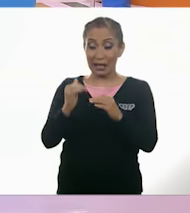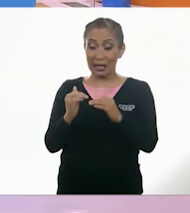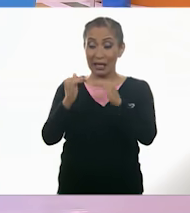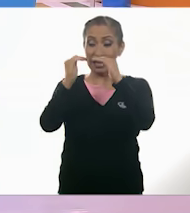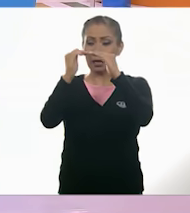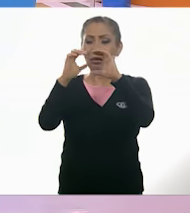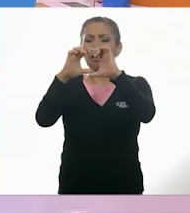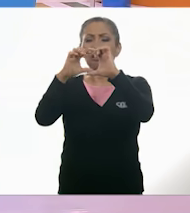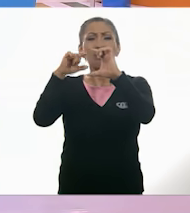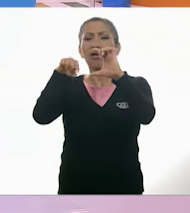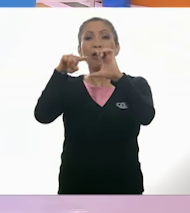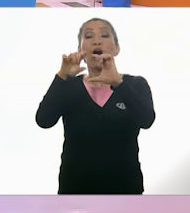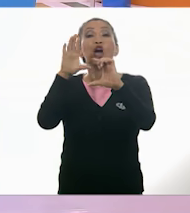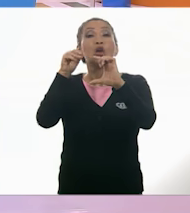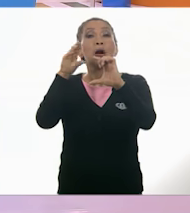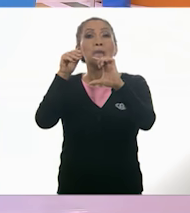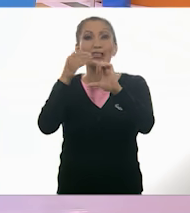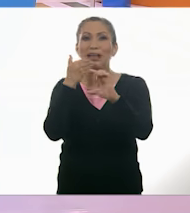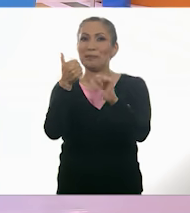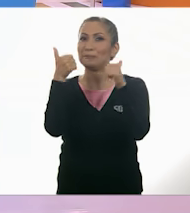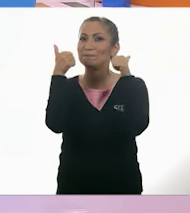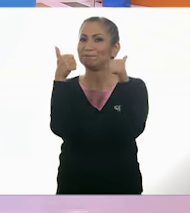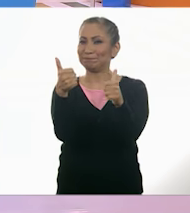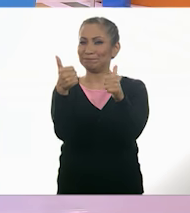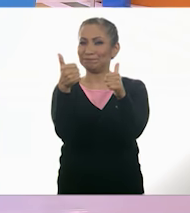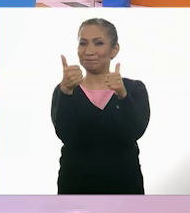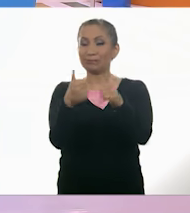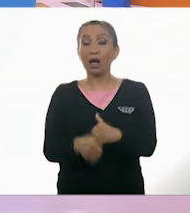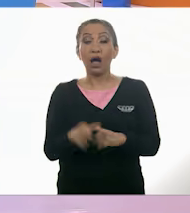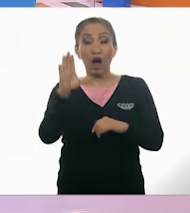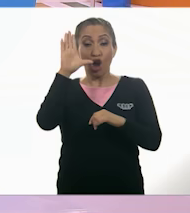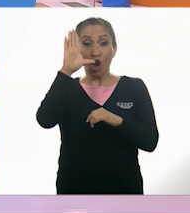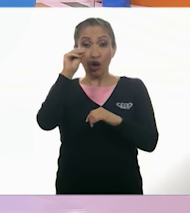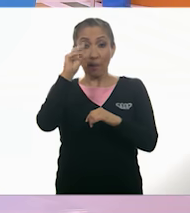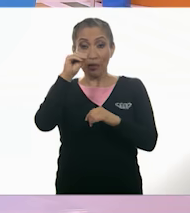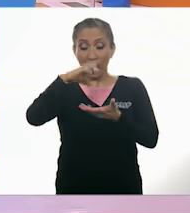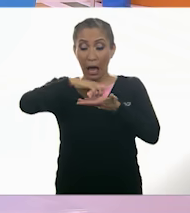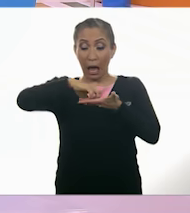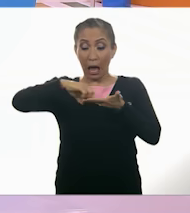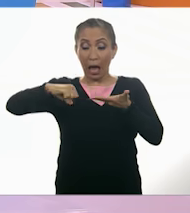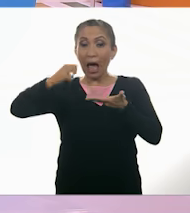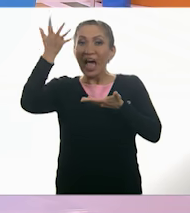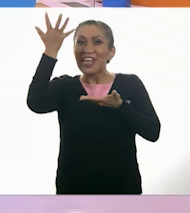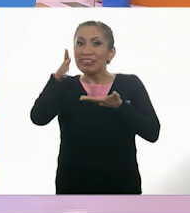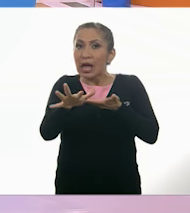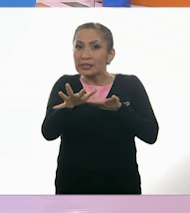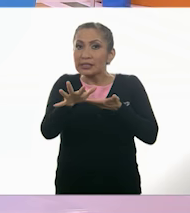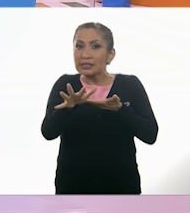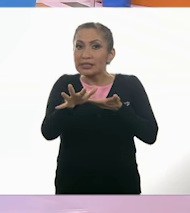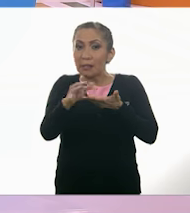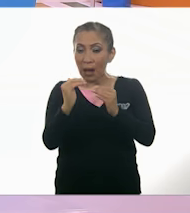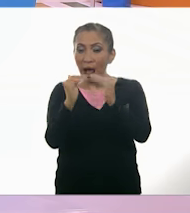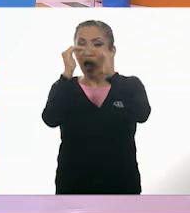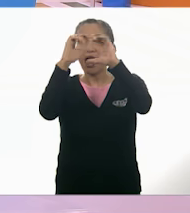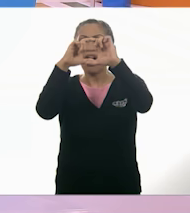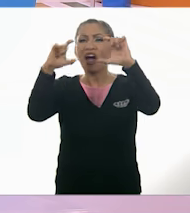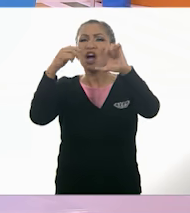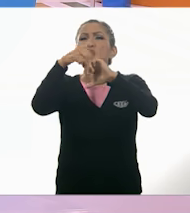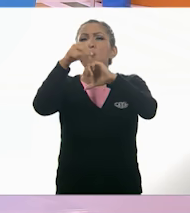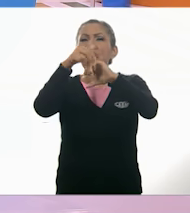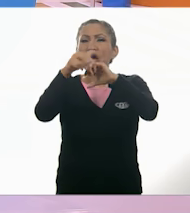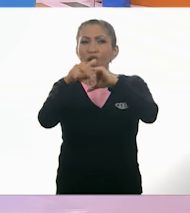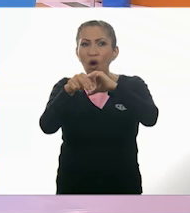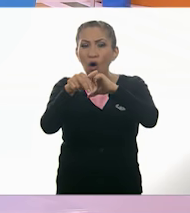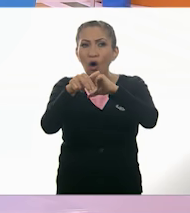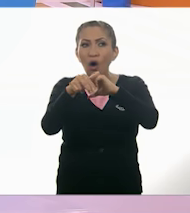tengo ¿cuántos? 90. Estoy bien. Ahora, a 90 le voy a quitar otros 10 para encontrar el número de arriba. Ajá. Entonces,